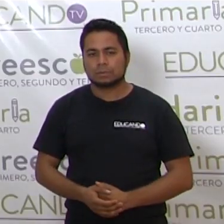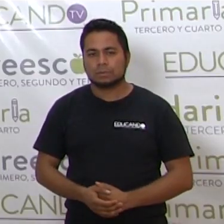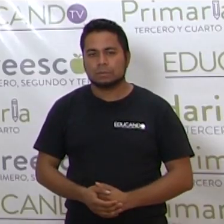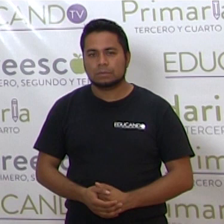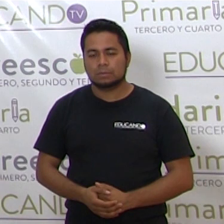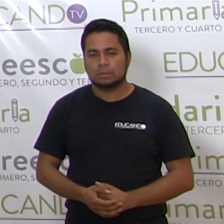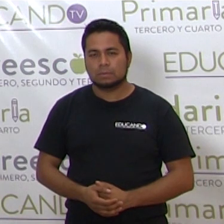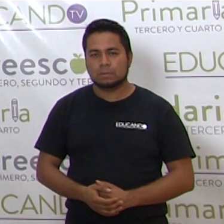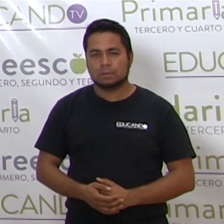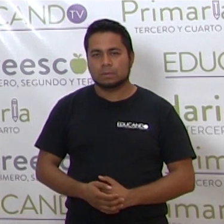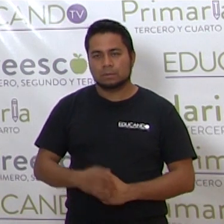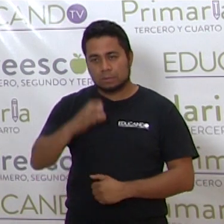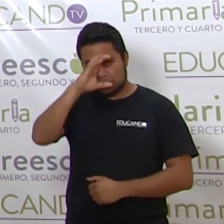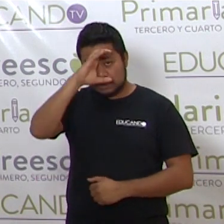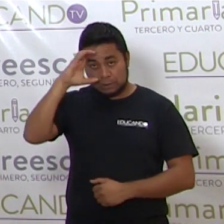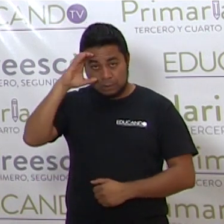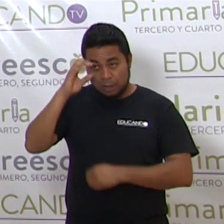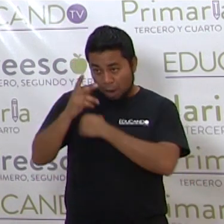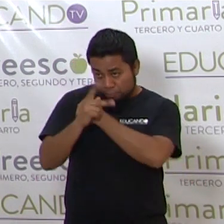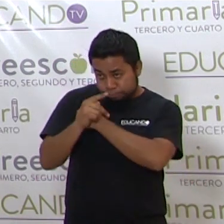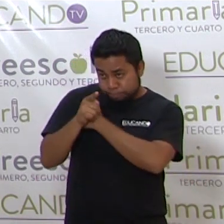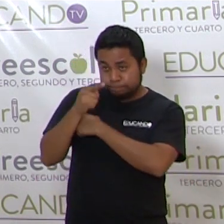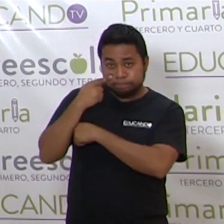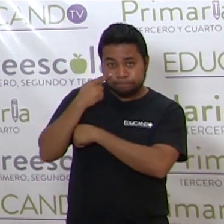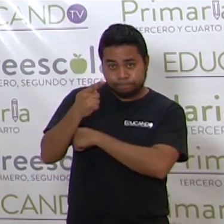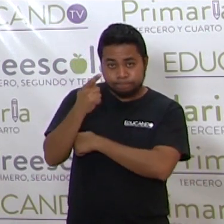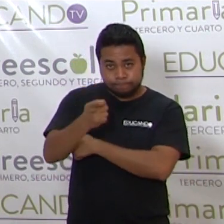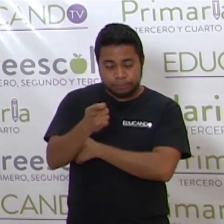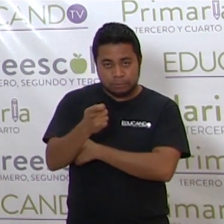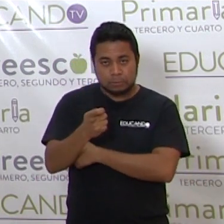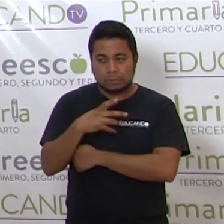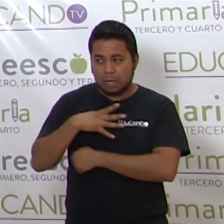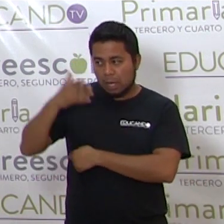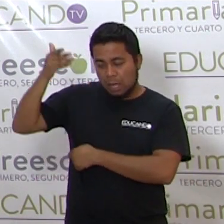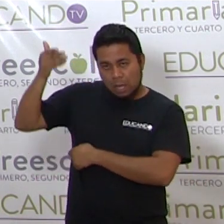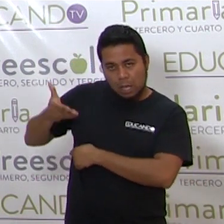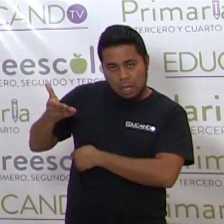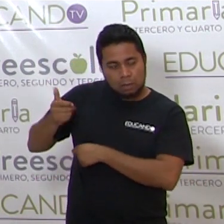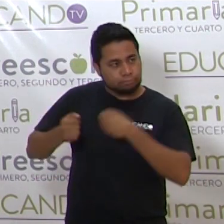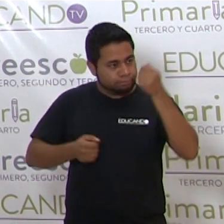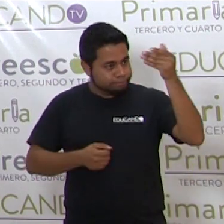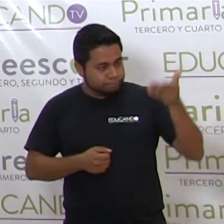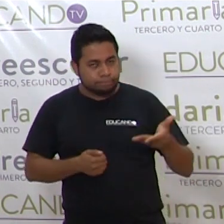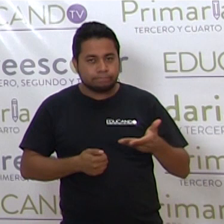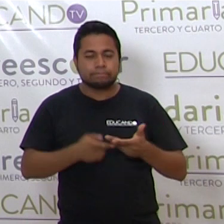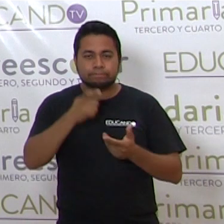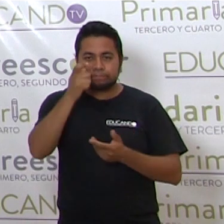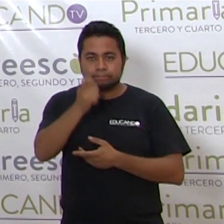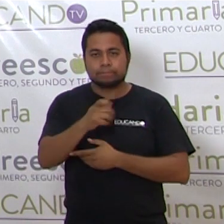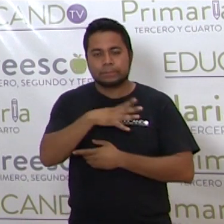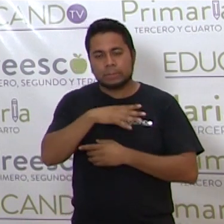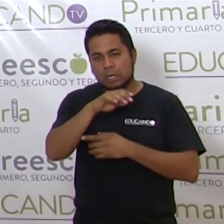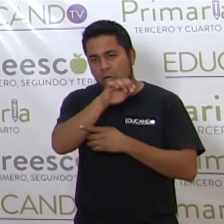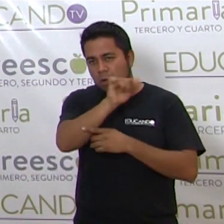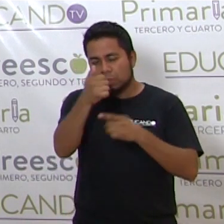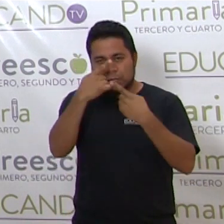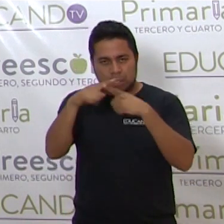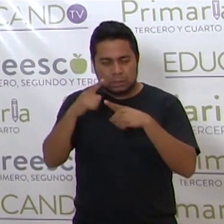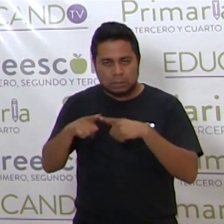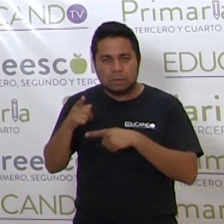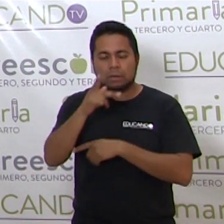en la imagen que estamos viendo allí estamos viendo otras variantes